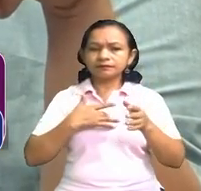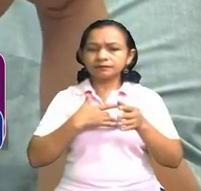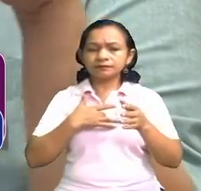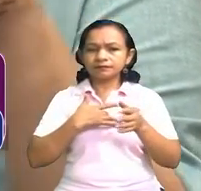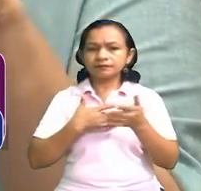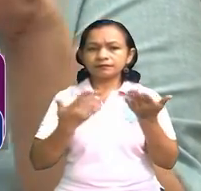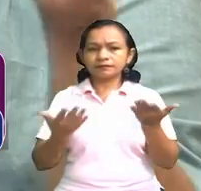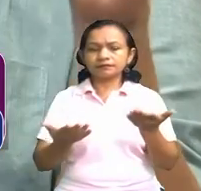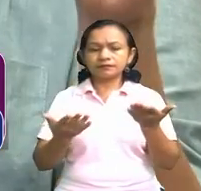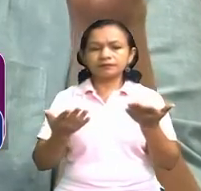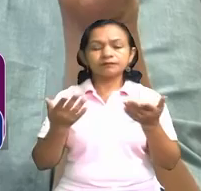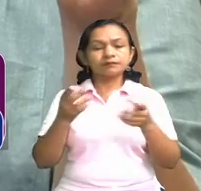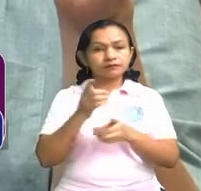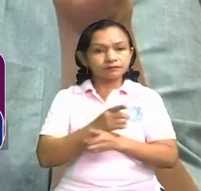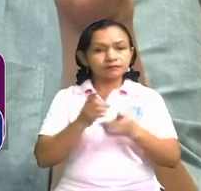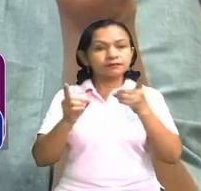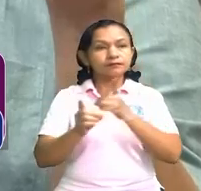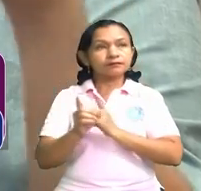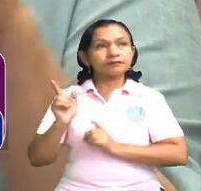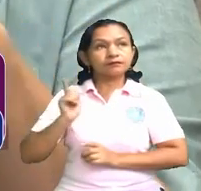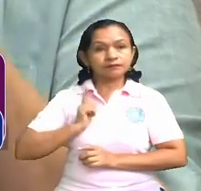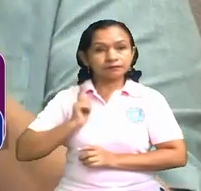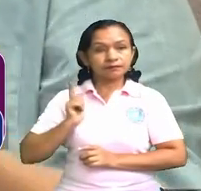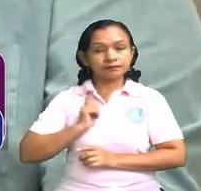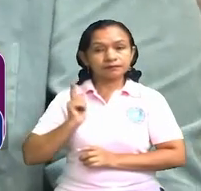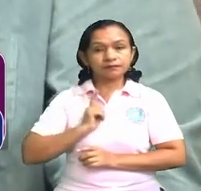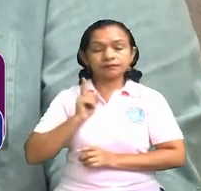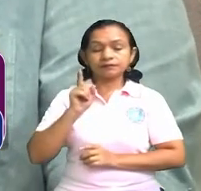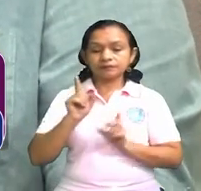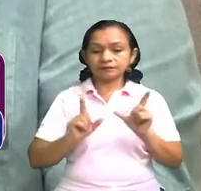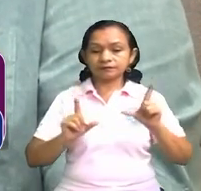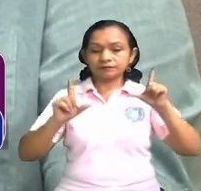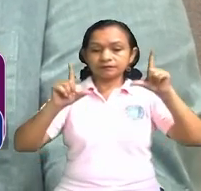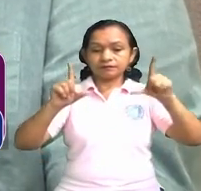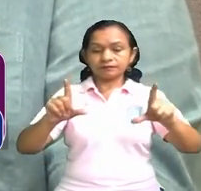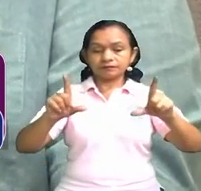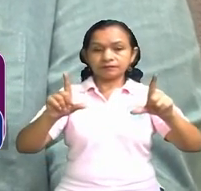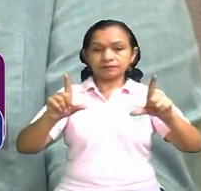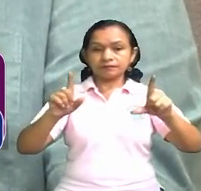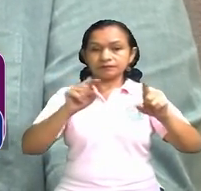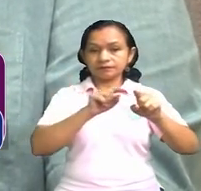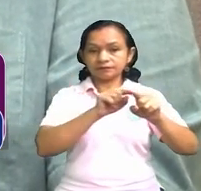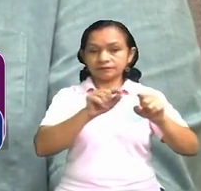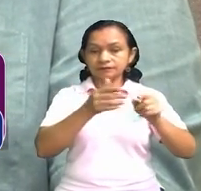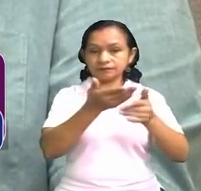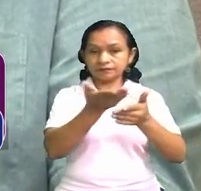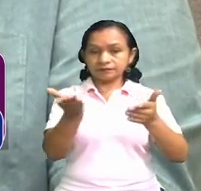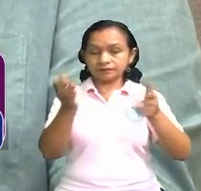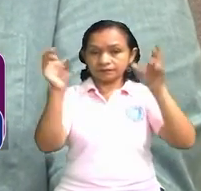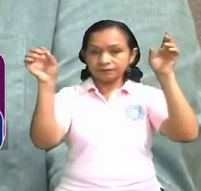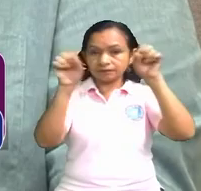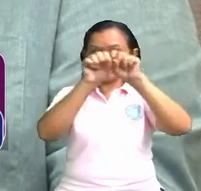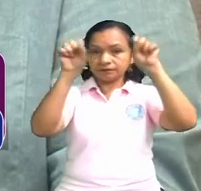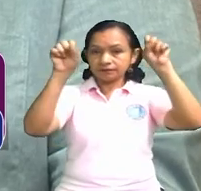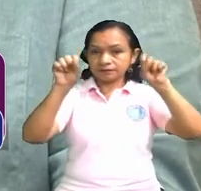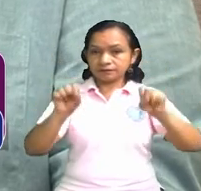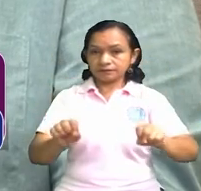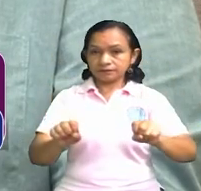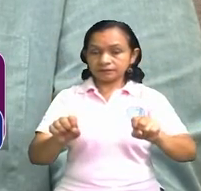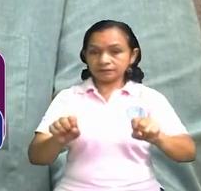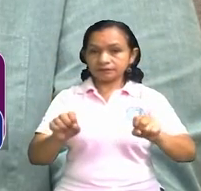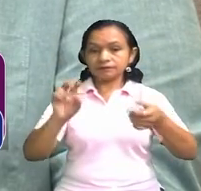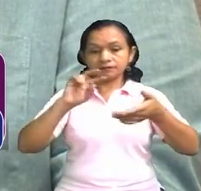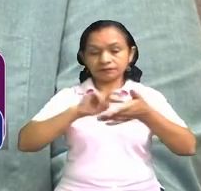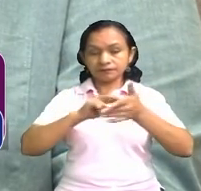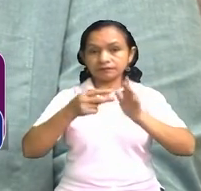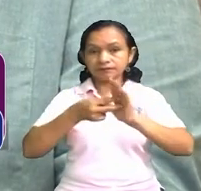requisitos y exigencias para las certificaciones de esas capacitaciones, y